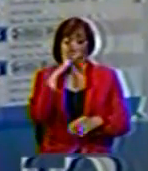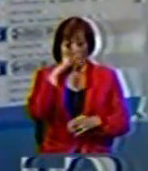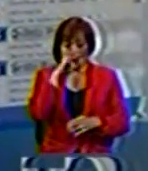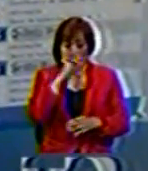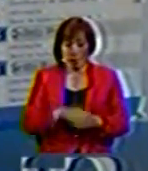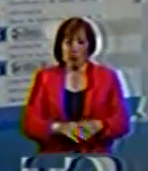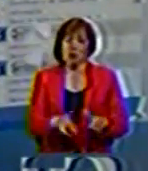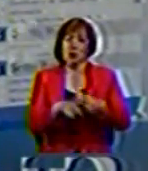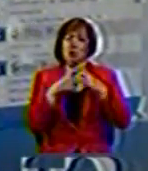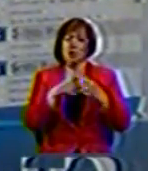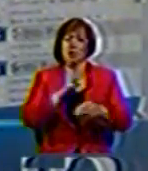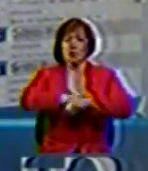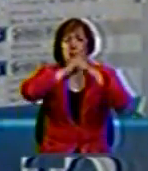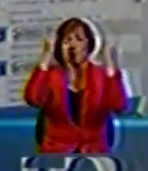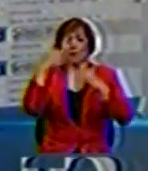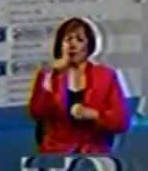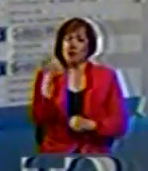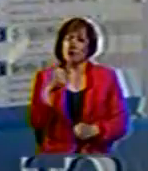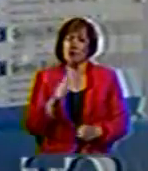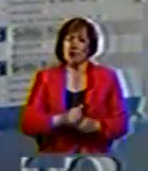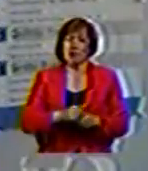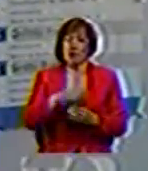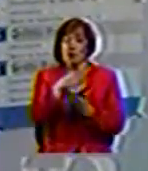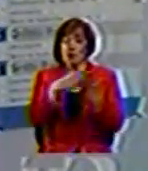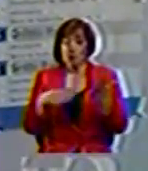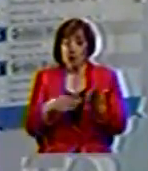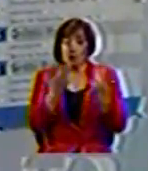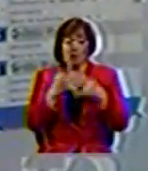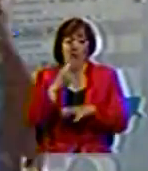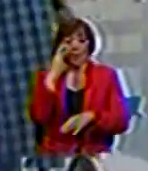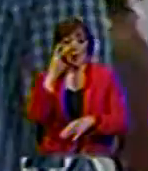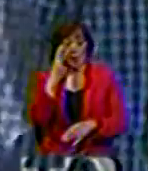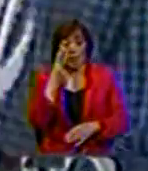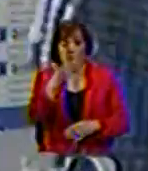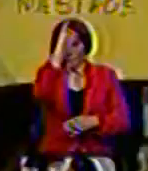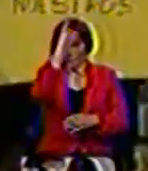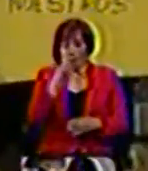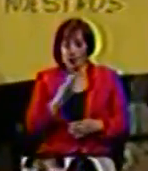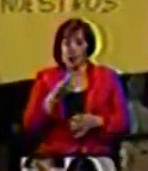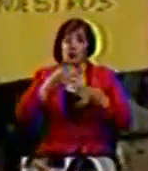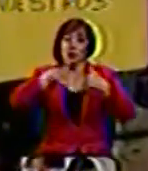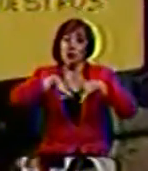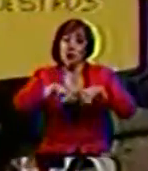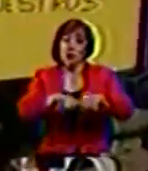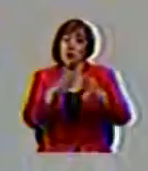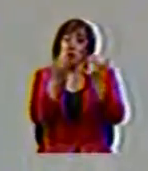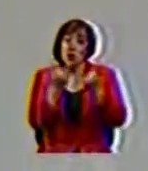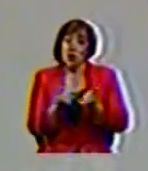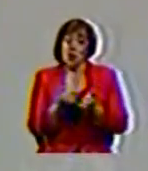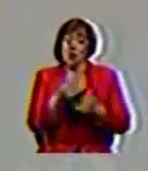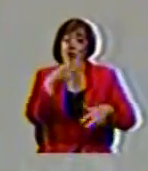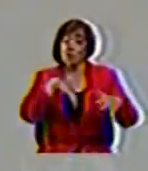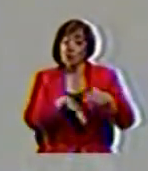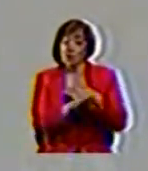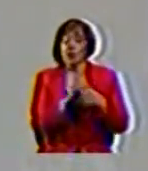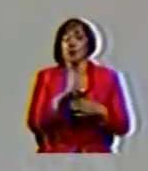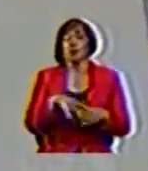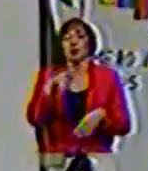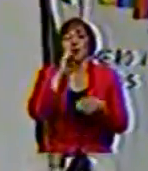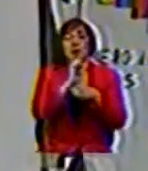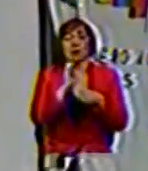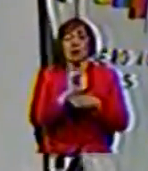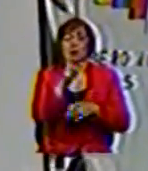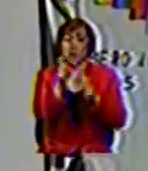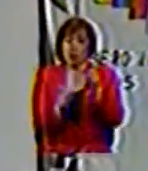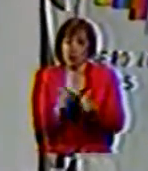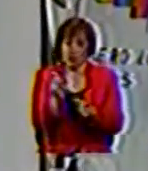horas con 30 se desarrolla una audiencia para definir si dan paso o no a las medidas cautelares interpuestas por la Defensoría del Pueblo el pasado